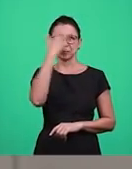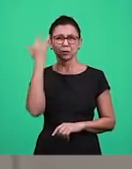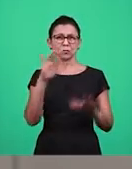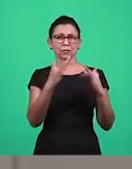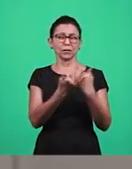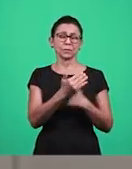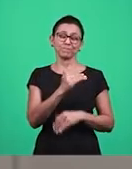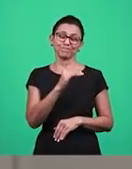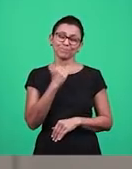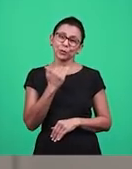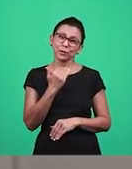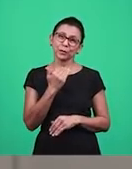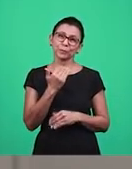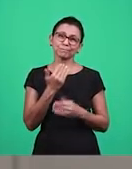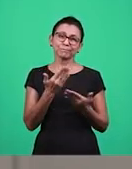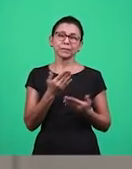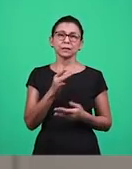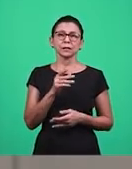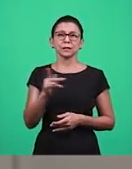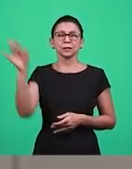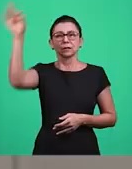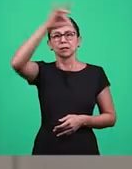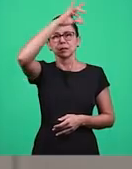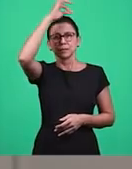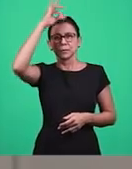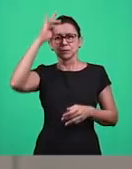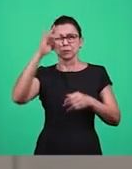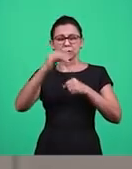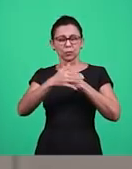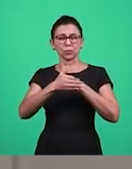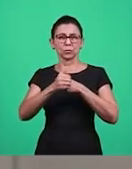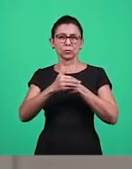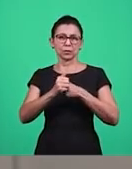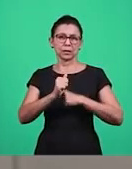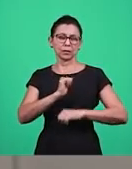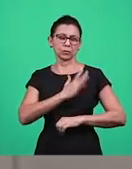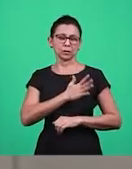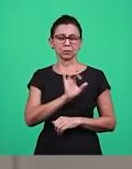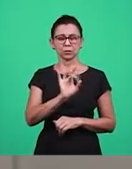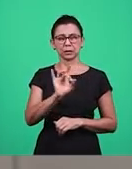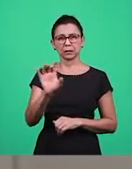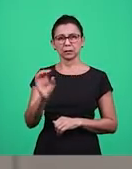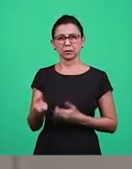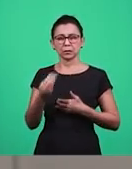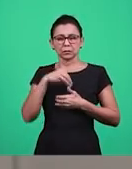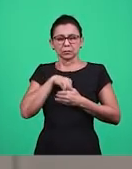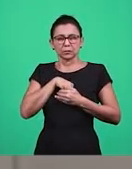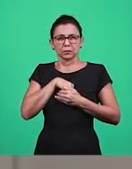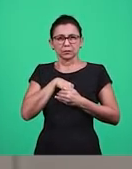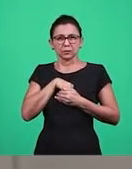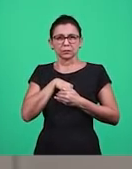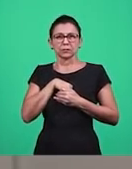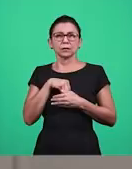queridos. Que tu Espíritu Consolador pueda llenar los corazones trayendo aliento, oh